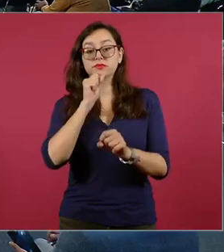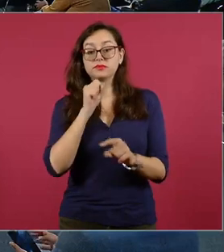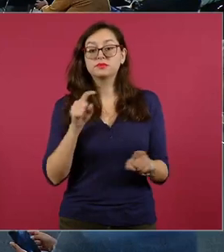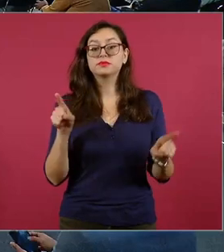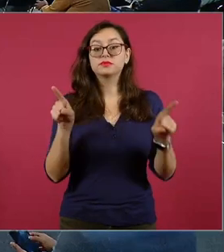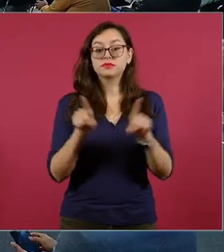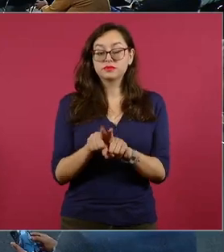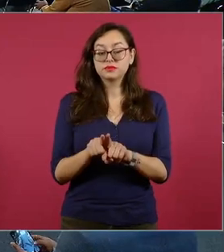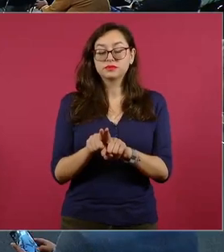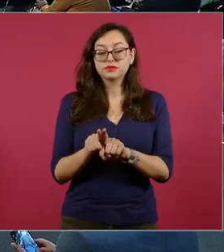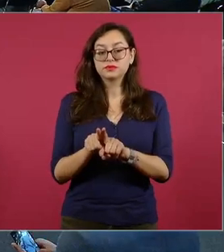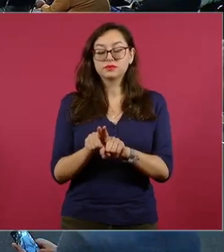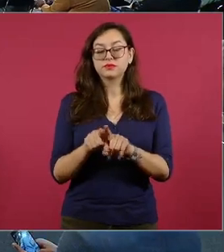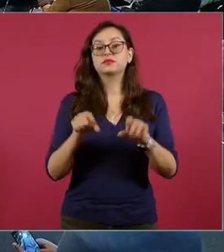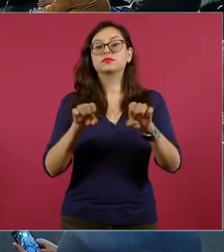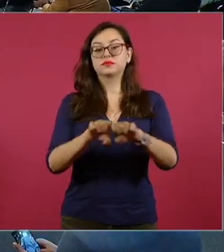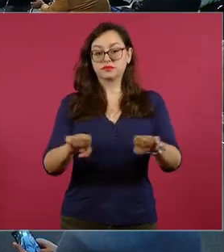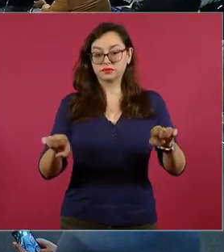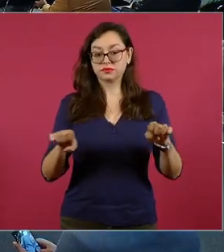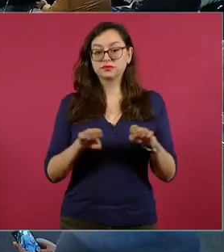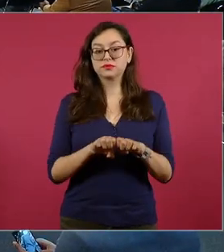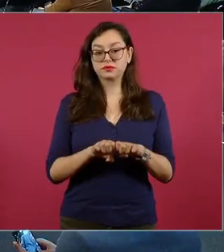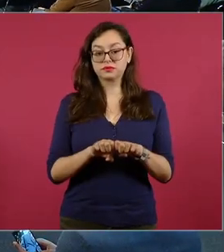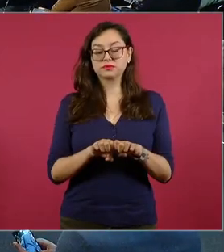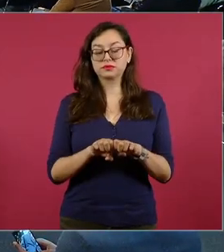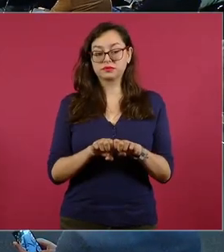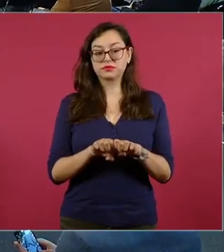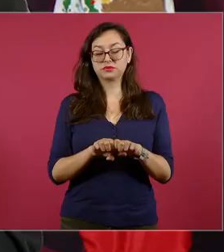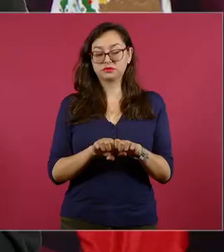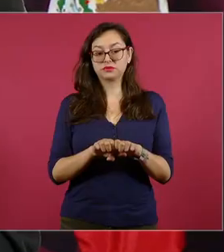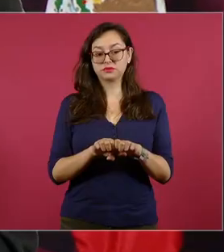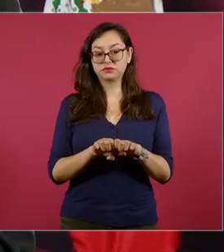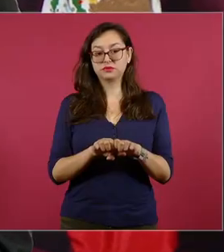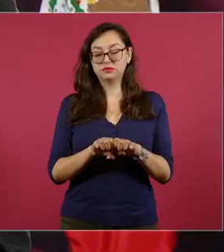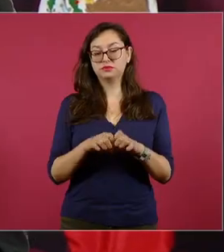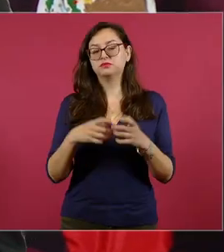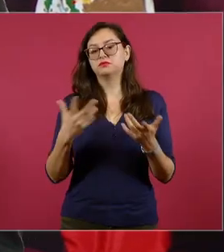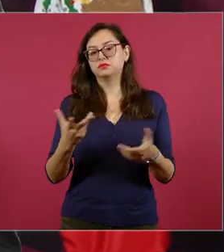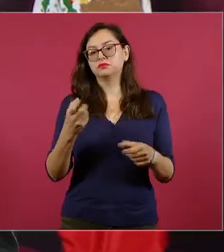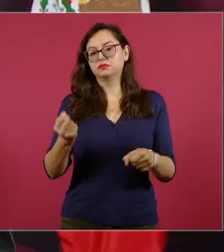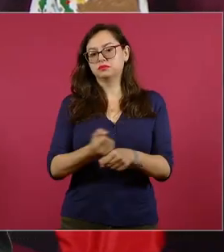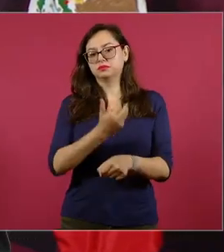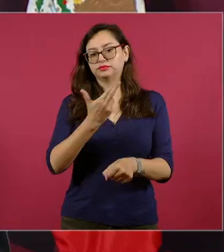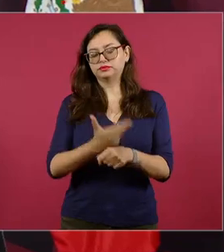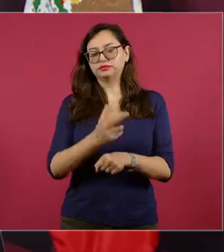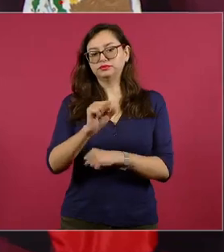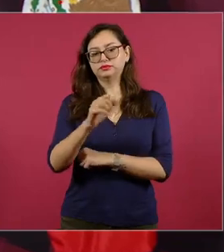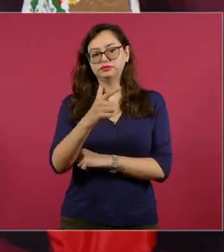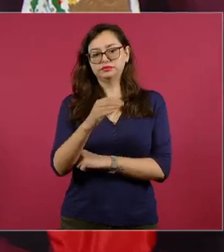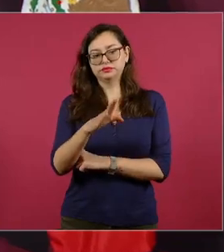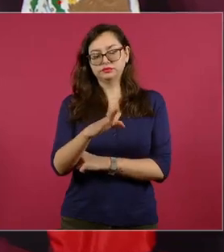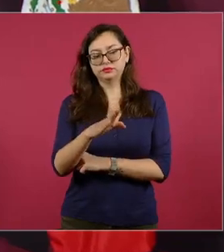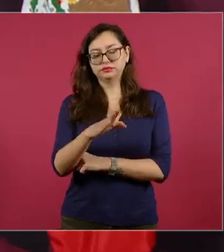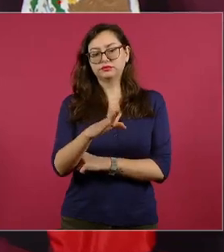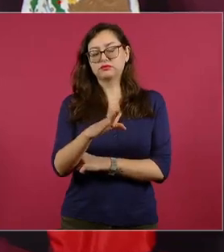su equipo, lo que comentas de la secretaria de Gobernación,